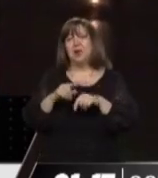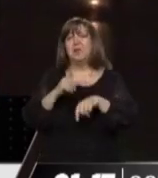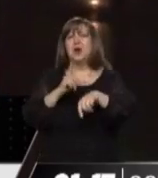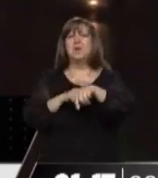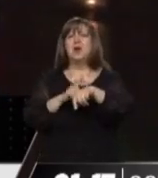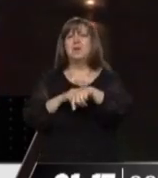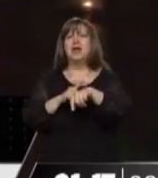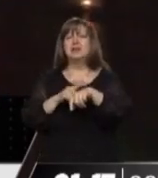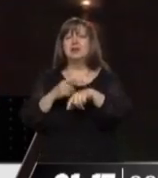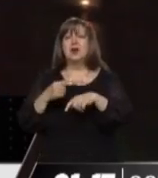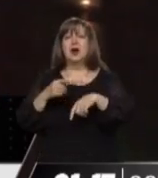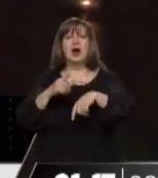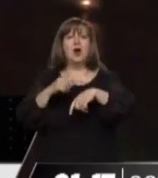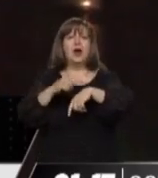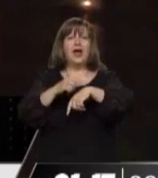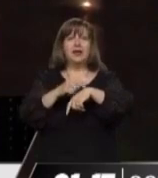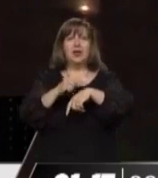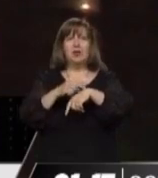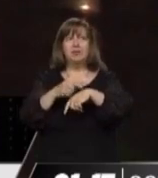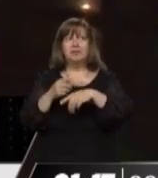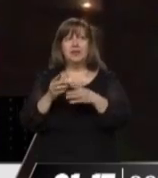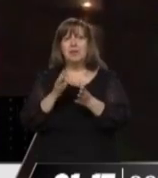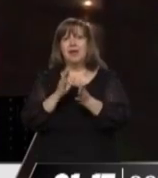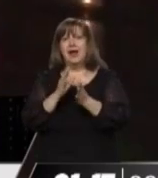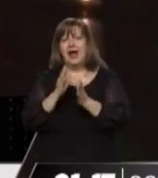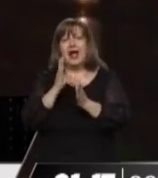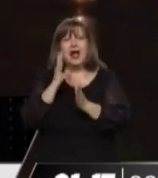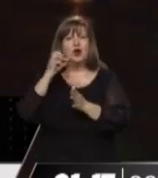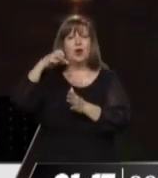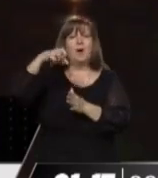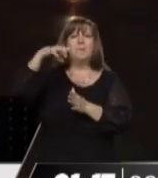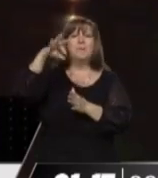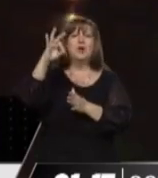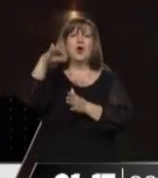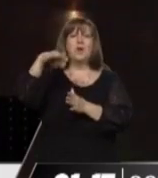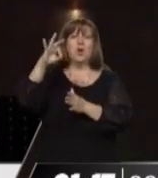momento del happy hour. Claro. Y si no, bueno. Buscar las promos. Dejame